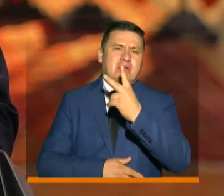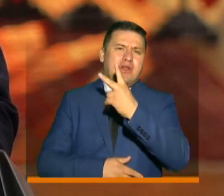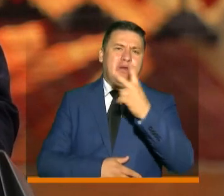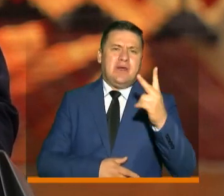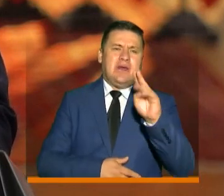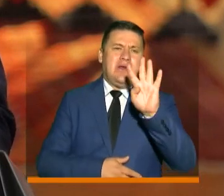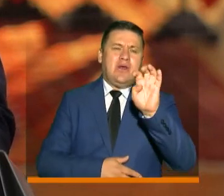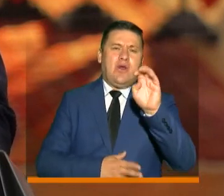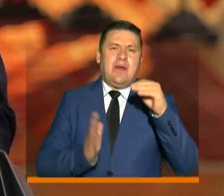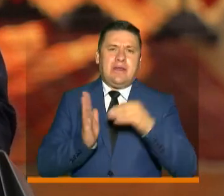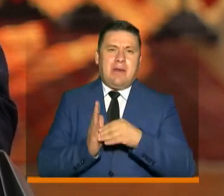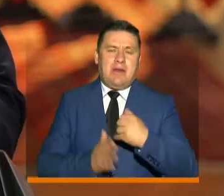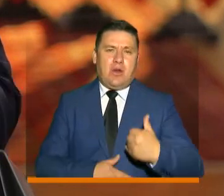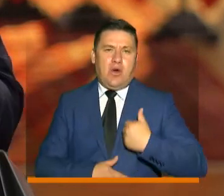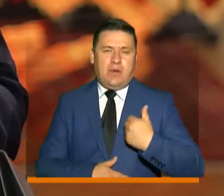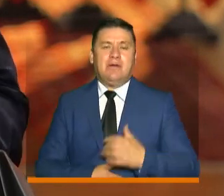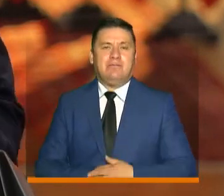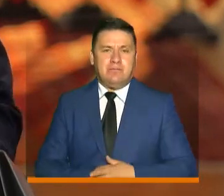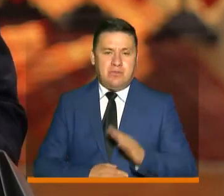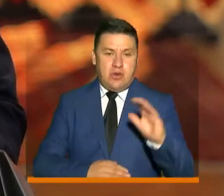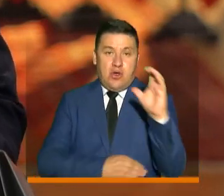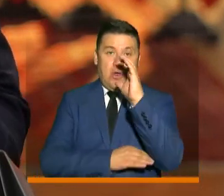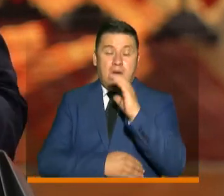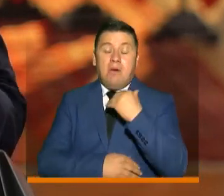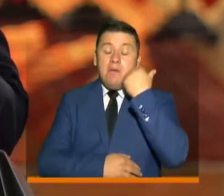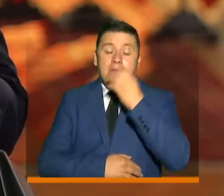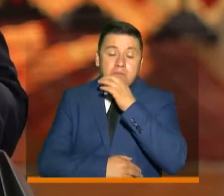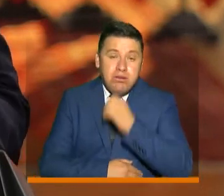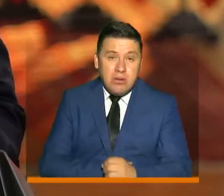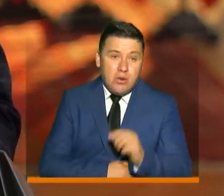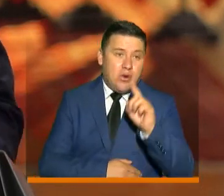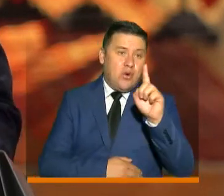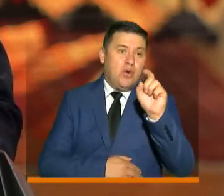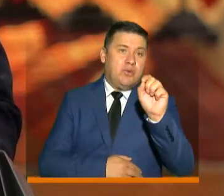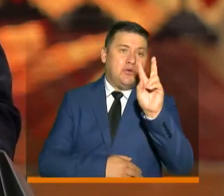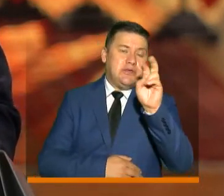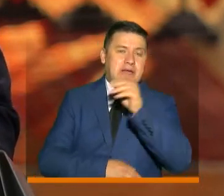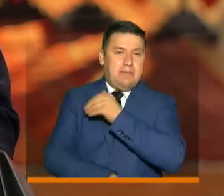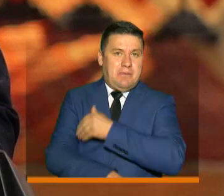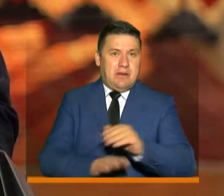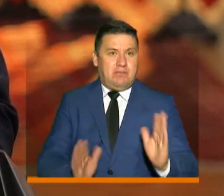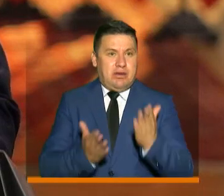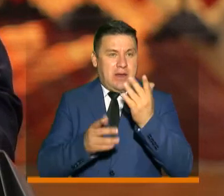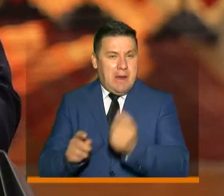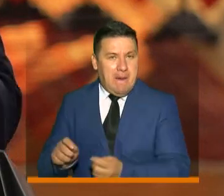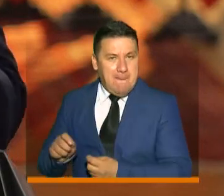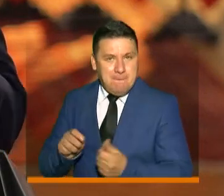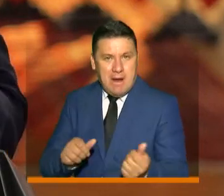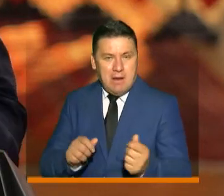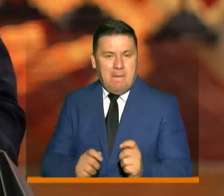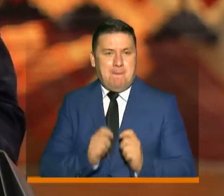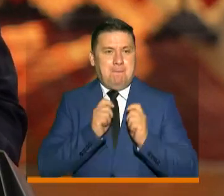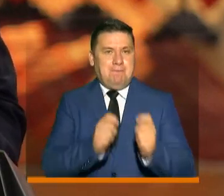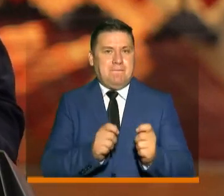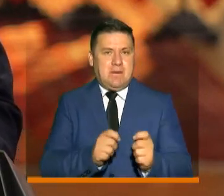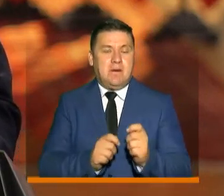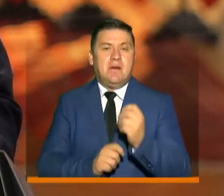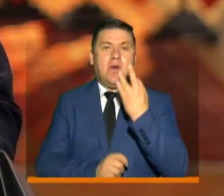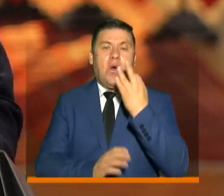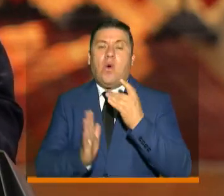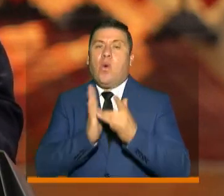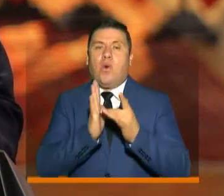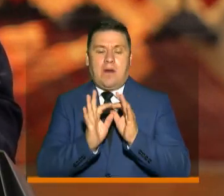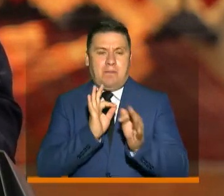290.000 jóvenes y de colombia' mayor con más de 1.7 millones de beneficiarios otorgándoles 3 y los